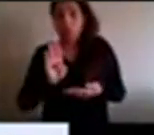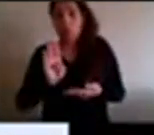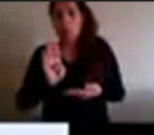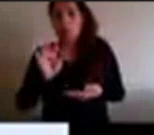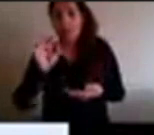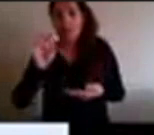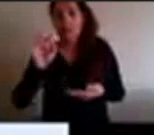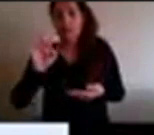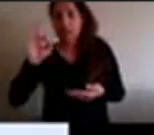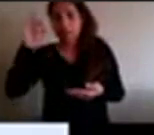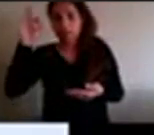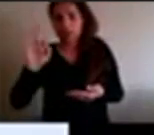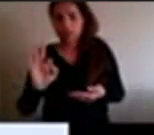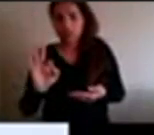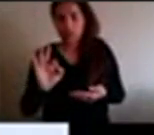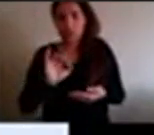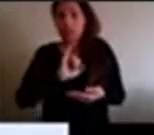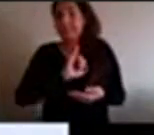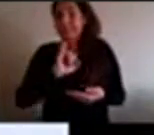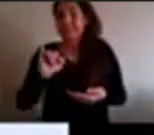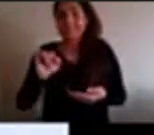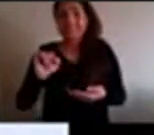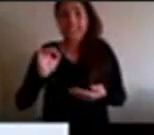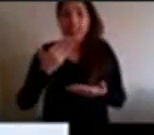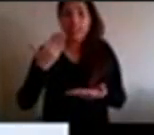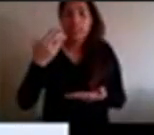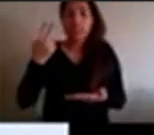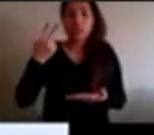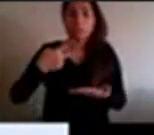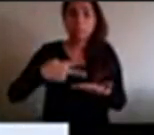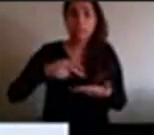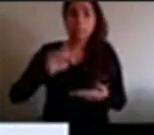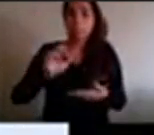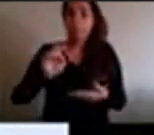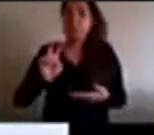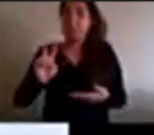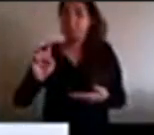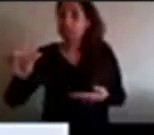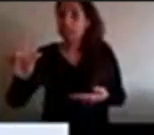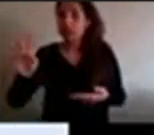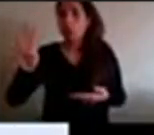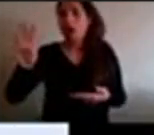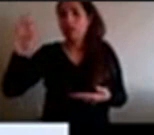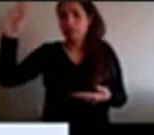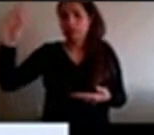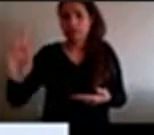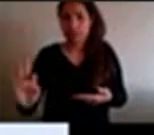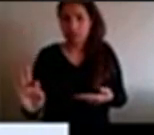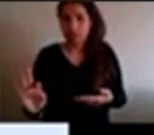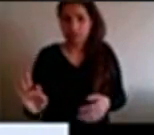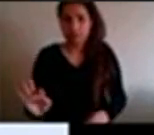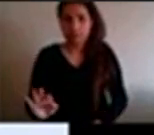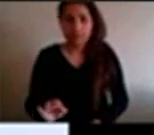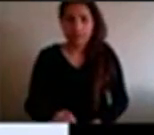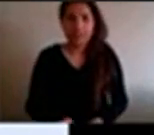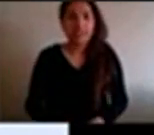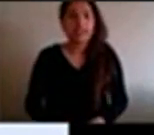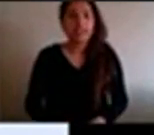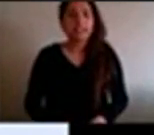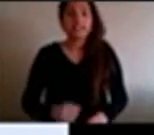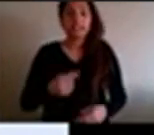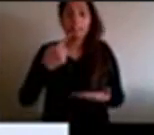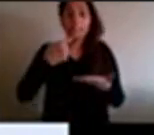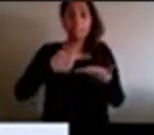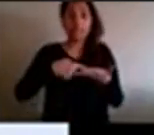un 4%. Entidades de 1 y 1.000 empleos, entre 1.001 y 3.000 empleos, deben vincular el